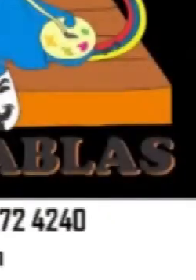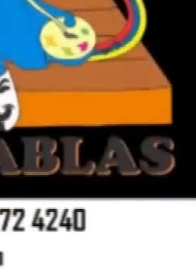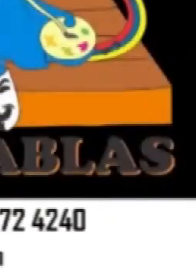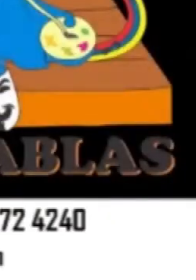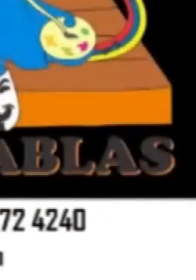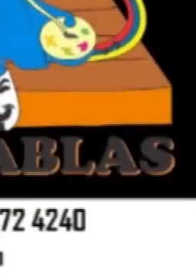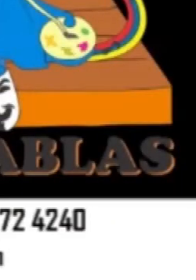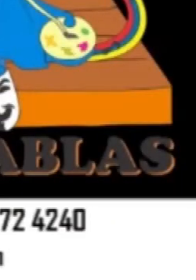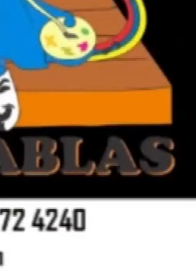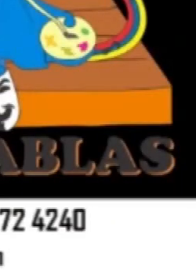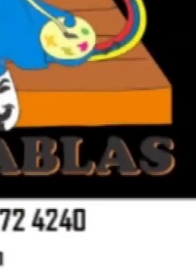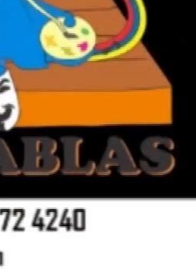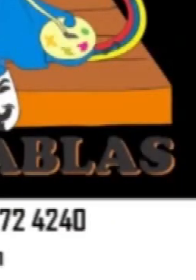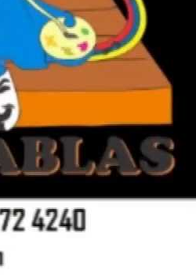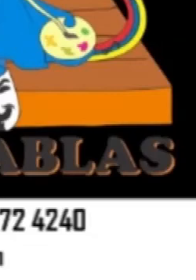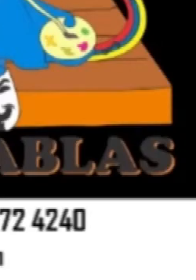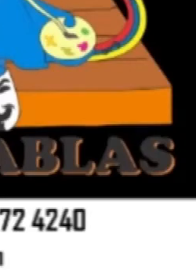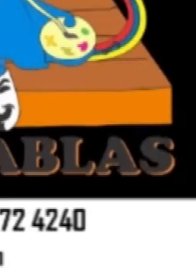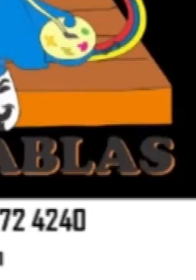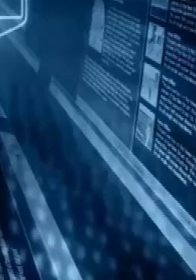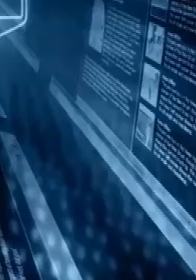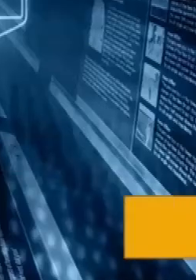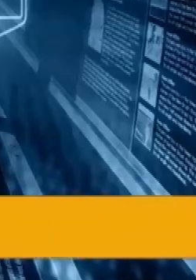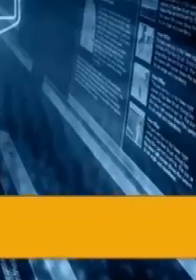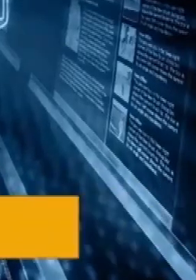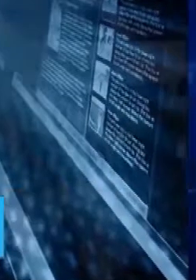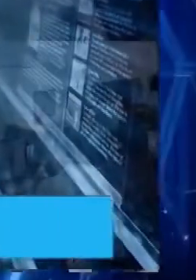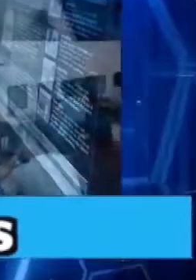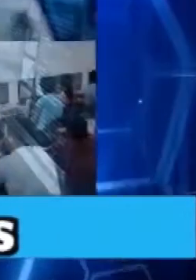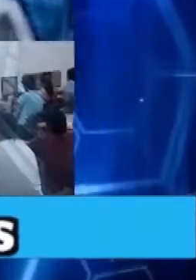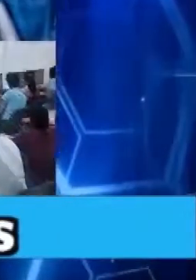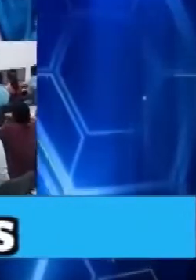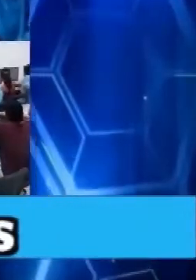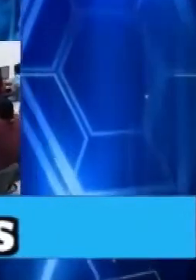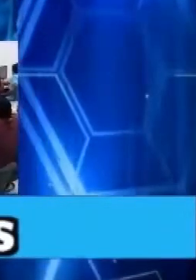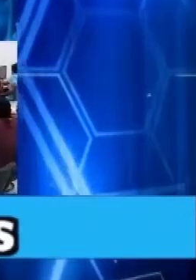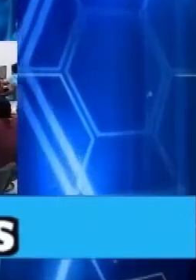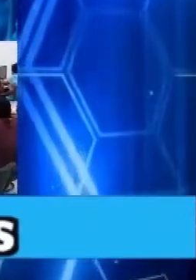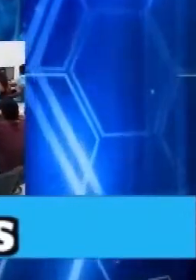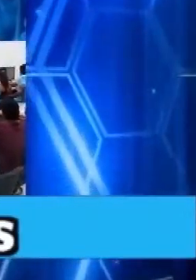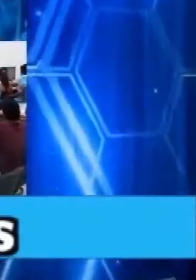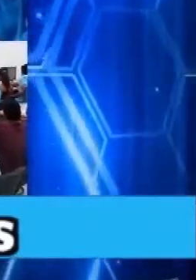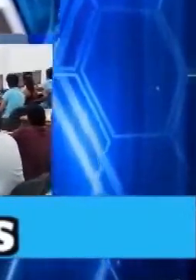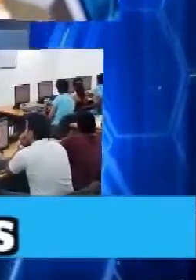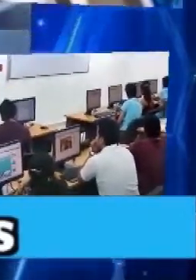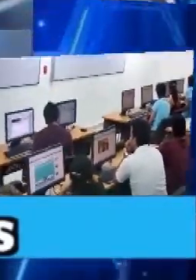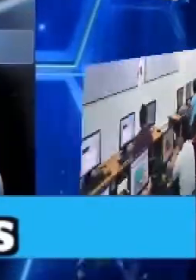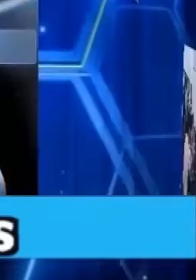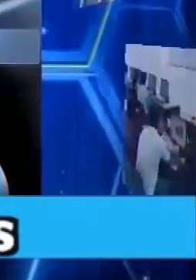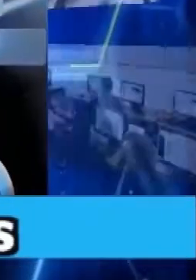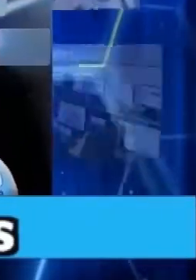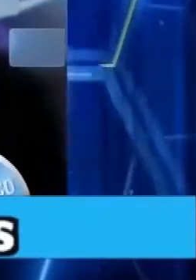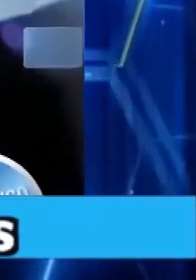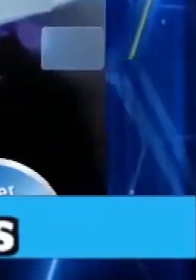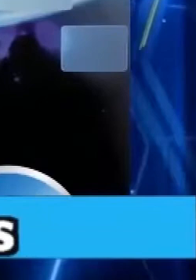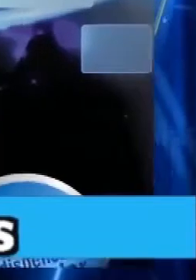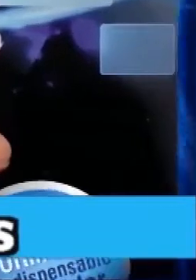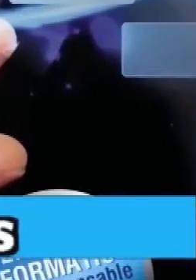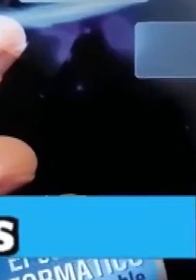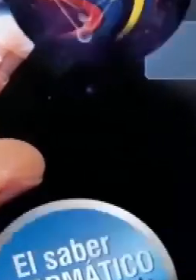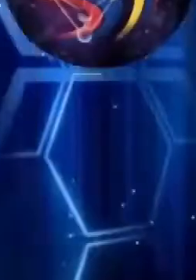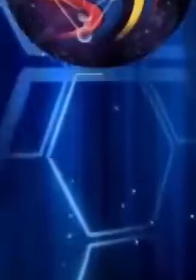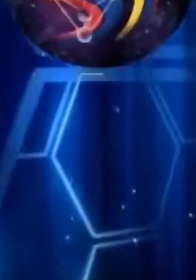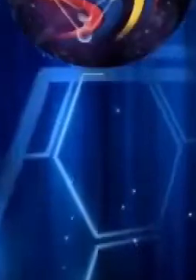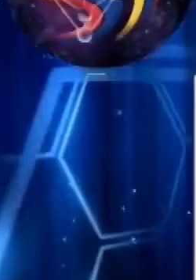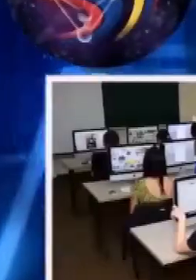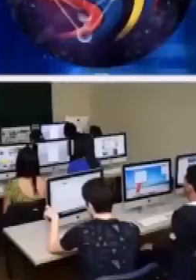Somos Industria Cultural de Barranca Bermeja. El saber informático es indispensable y da poder. Sistemas